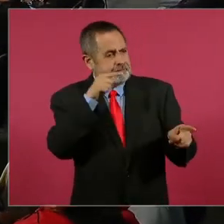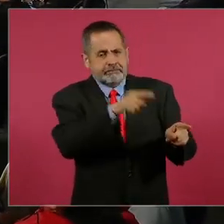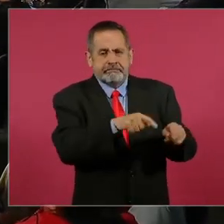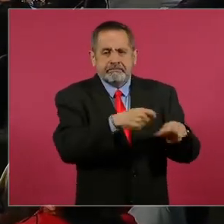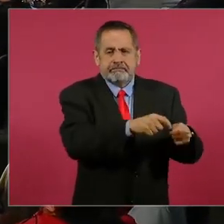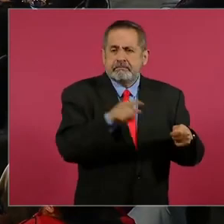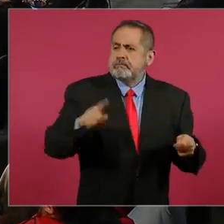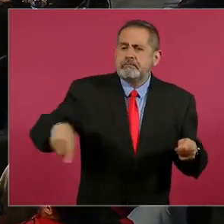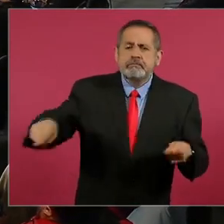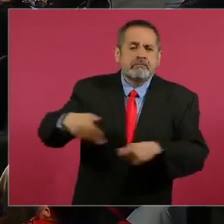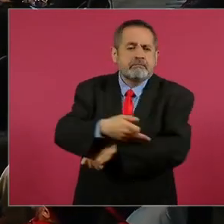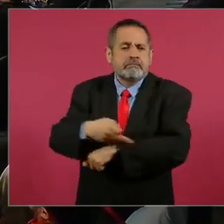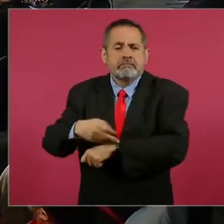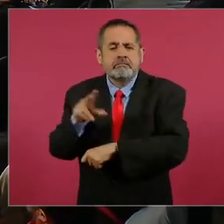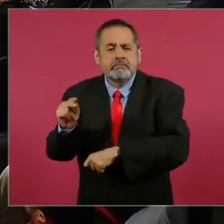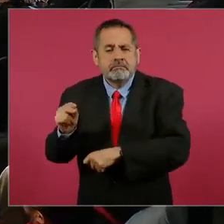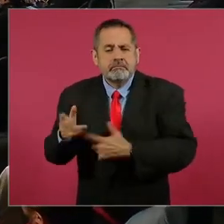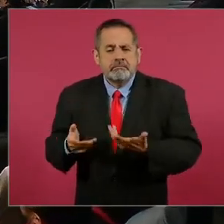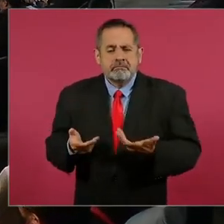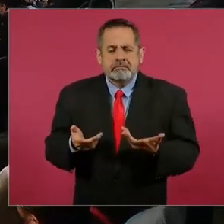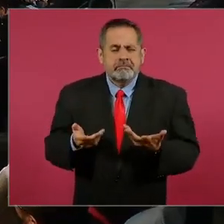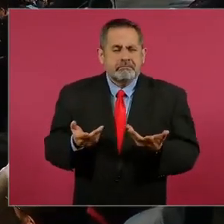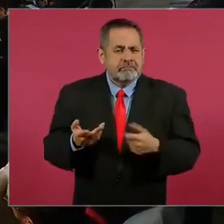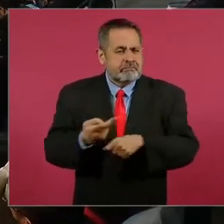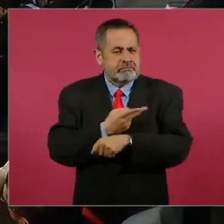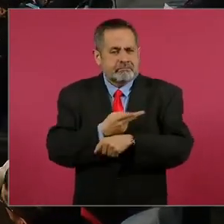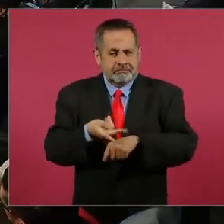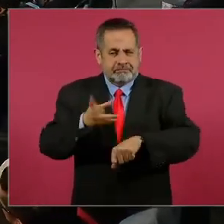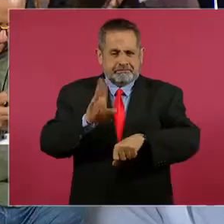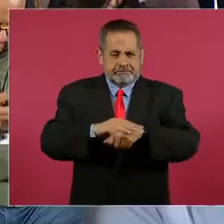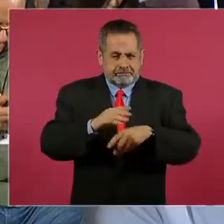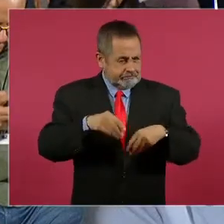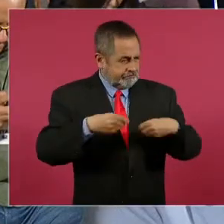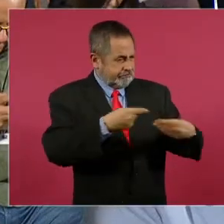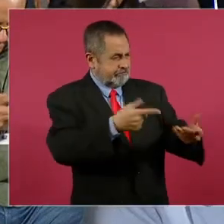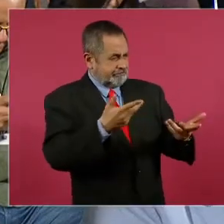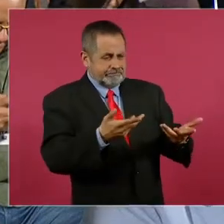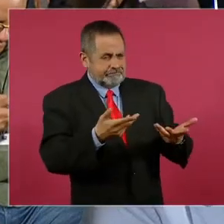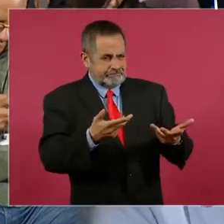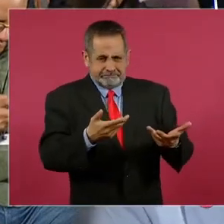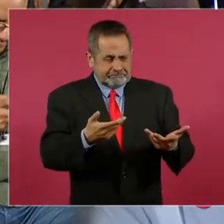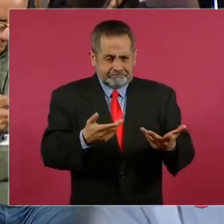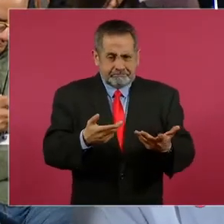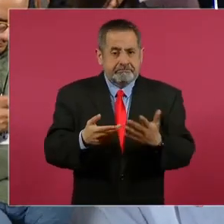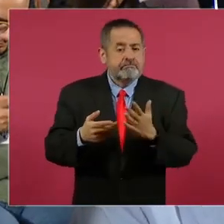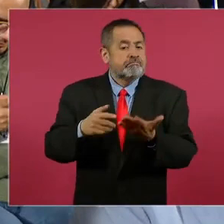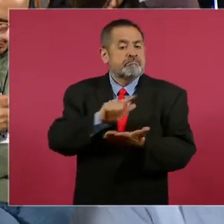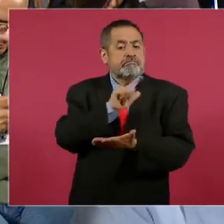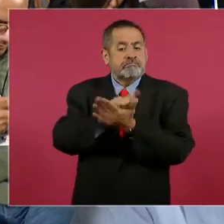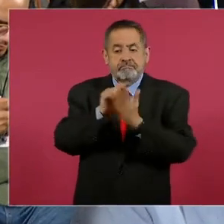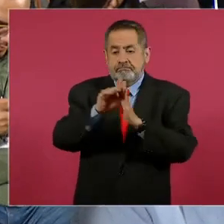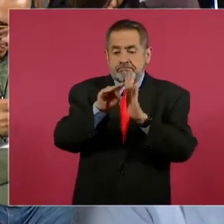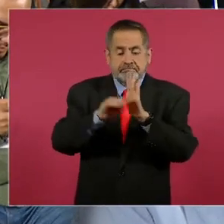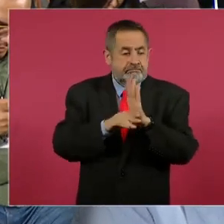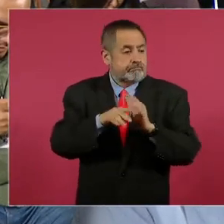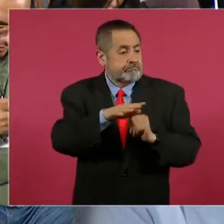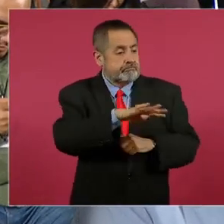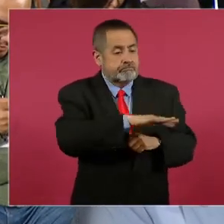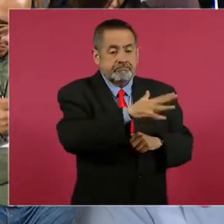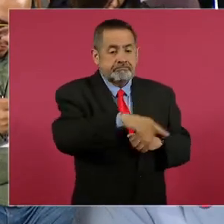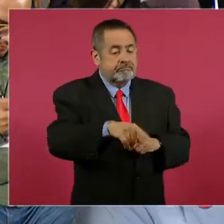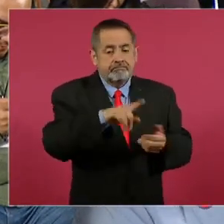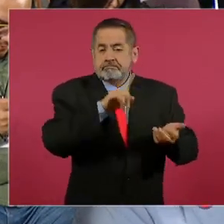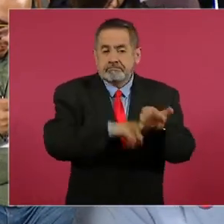instrumento. Se trata de un permiso otorgado en un área que la Carta Nacional Pesquera denomina segunda